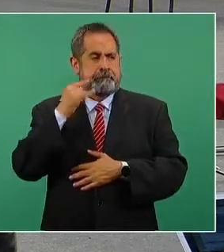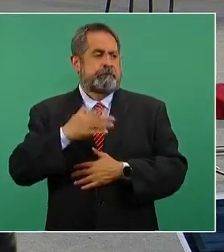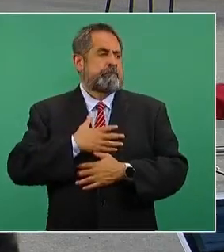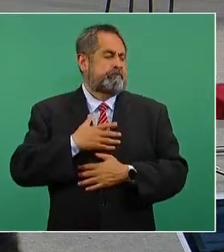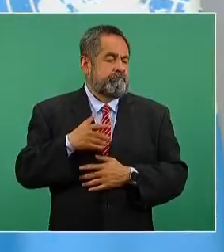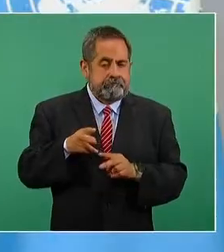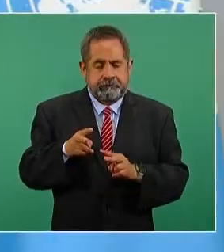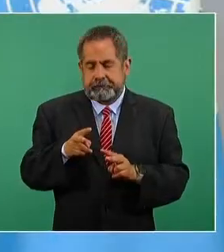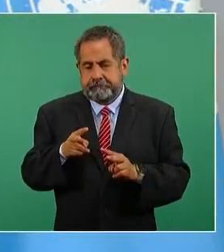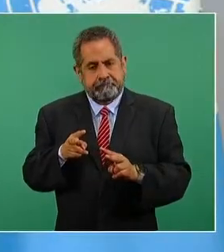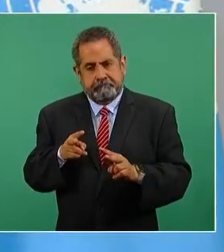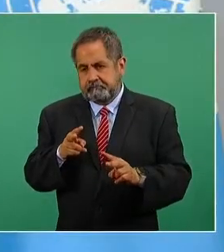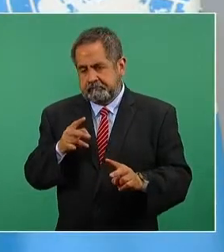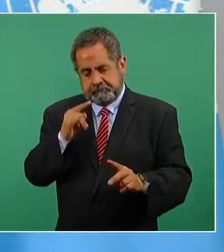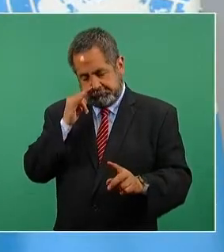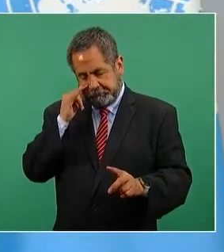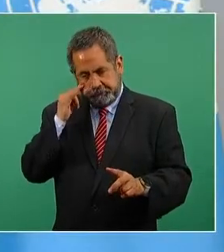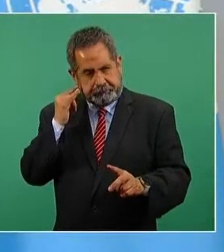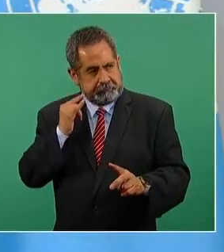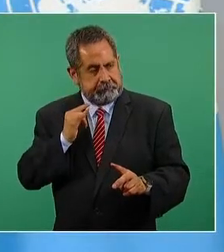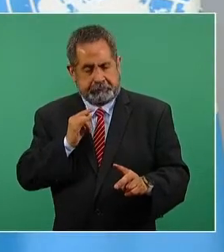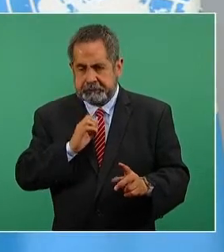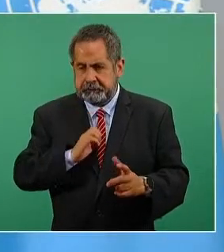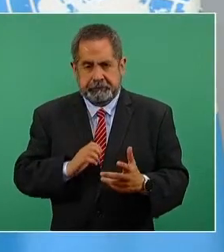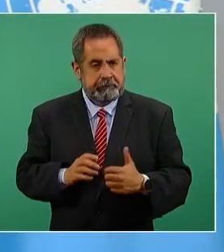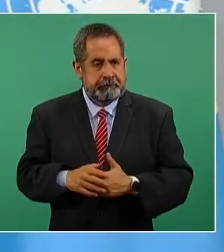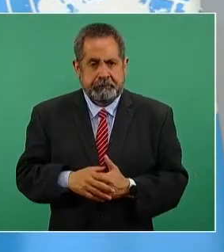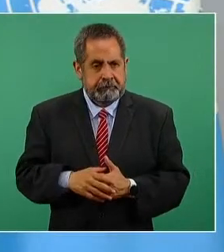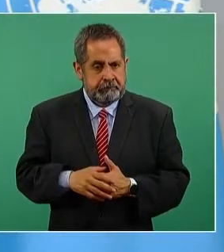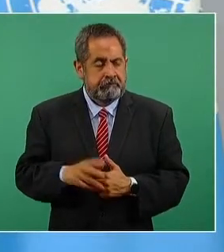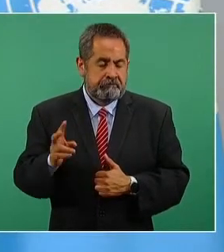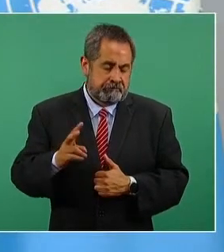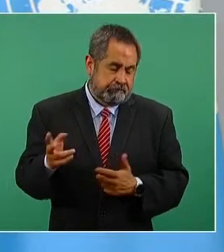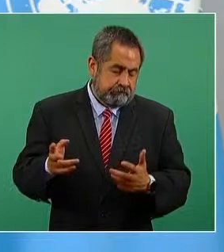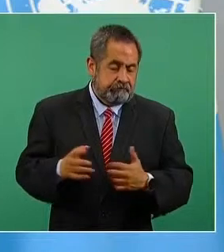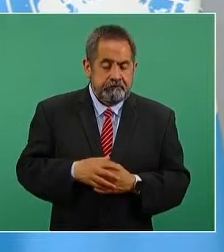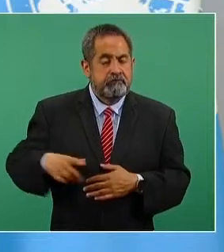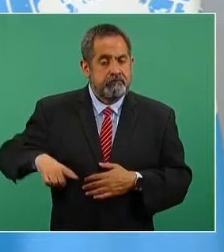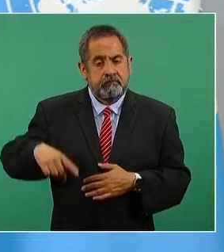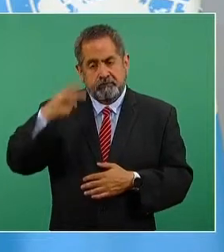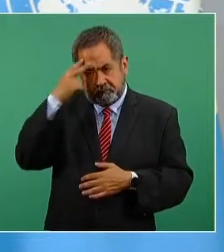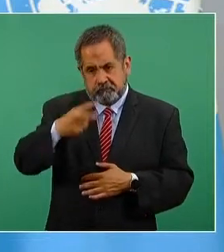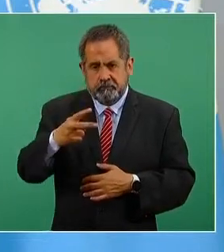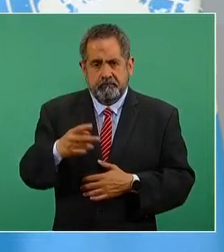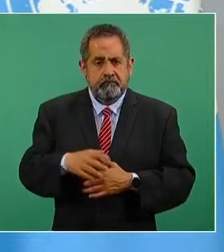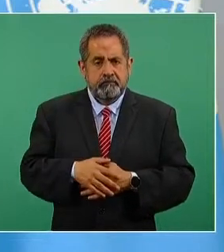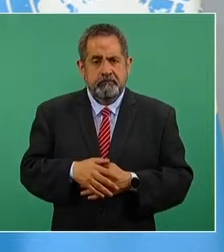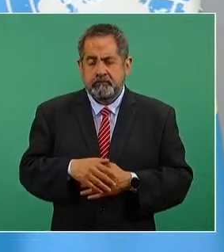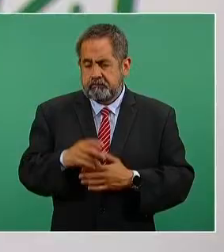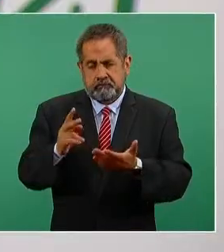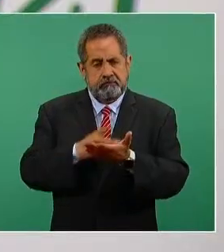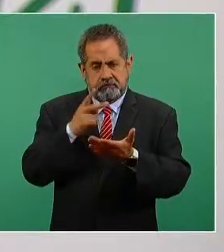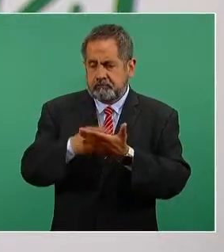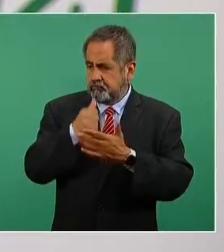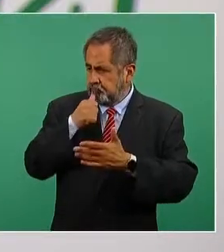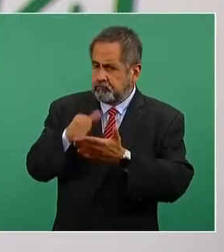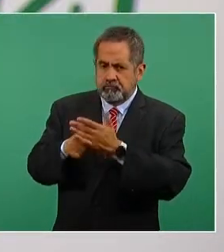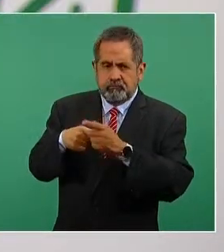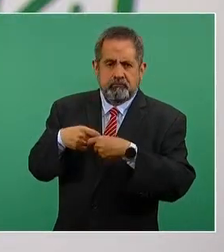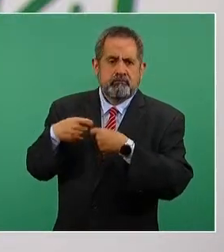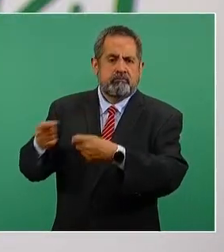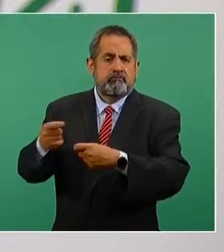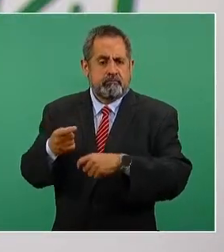tenido conocimiento de los hechos. Y el gobierno de México manifestó por diversas vías, la ministra